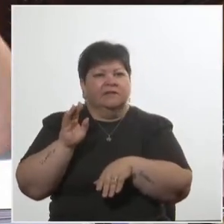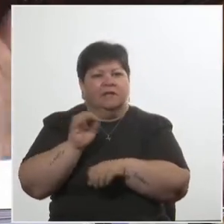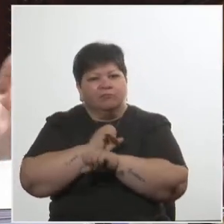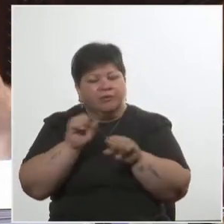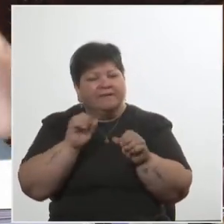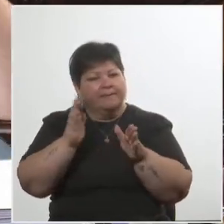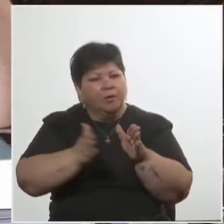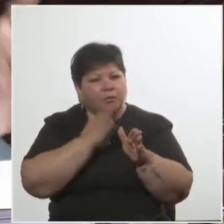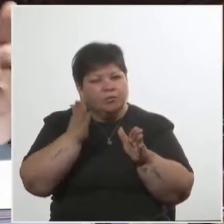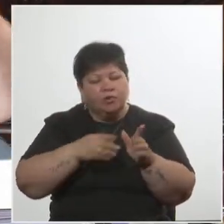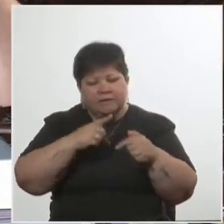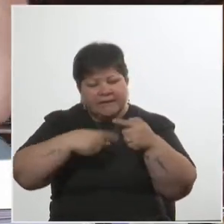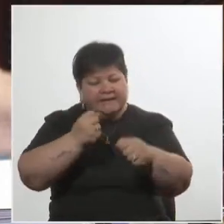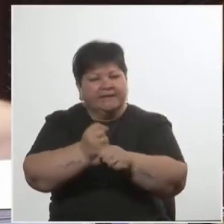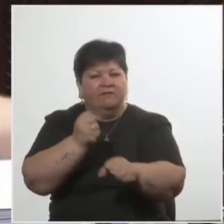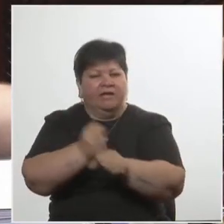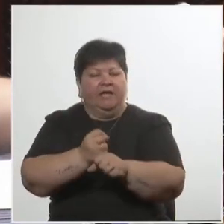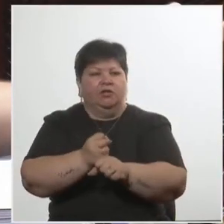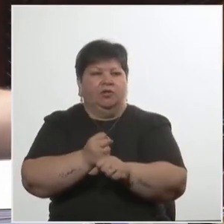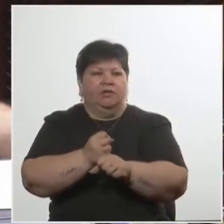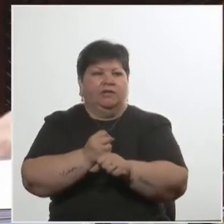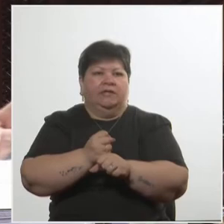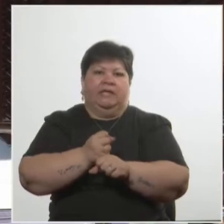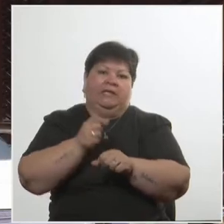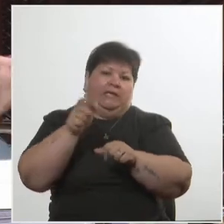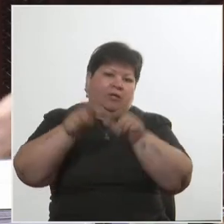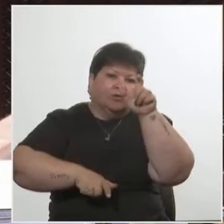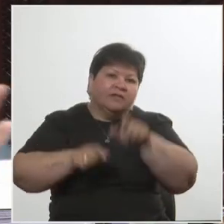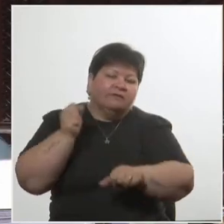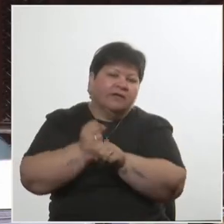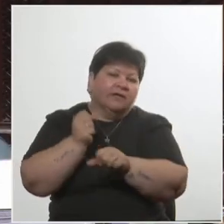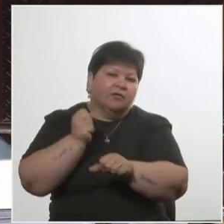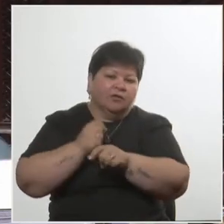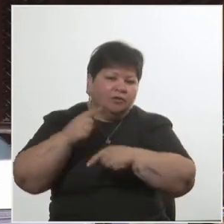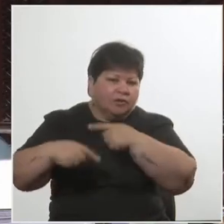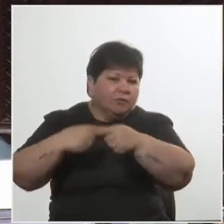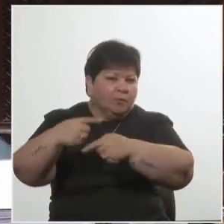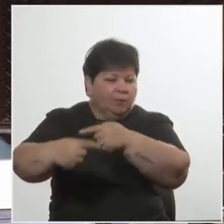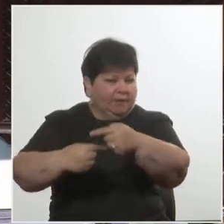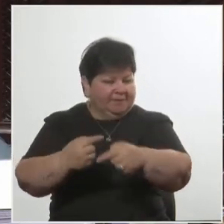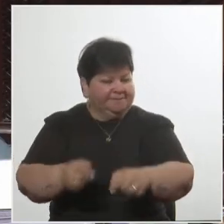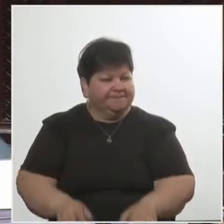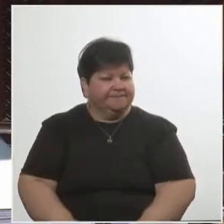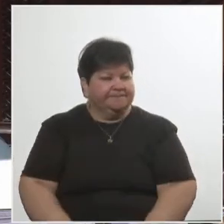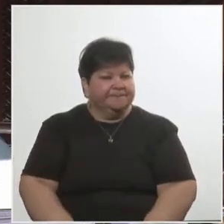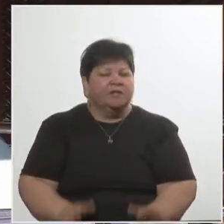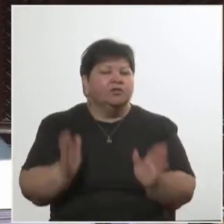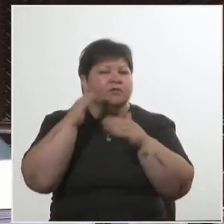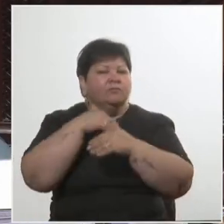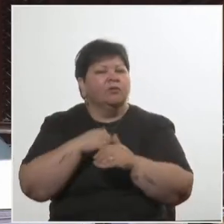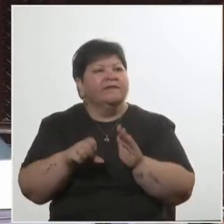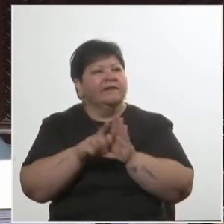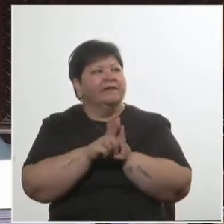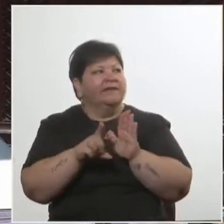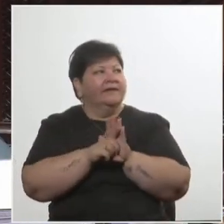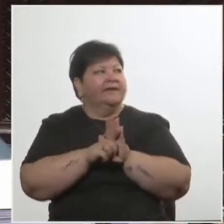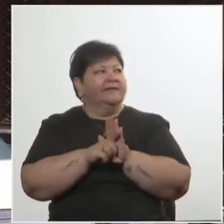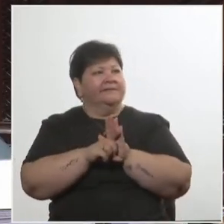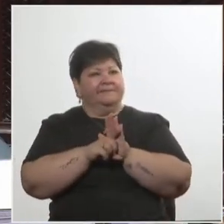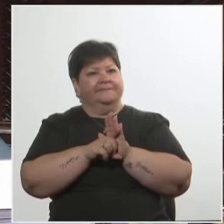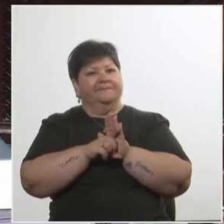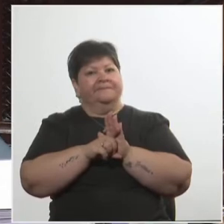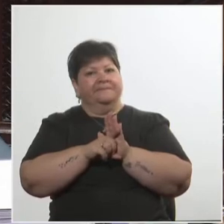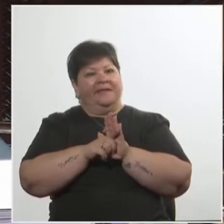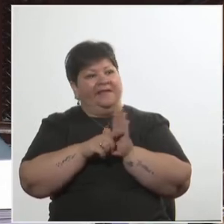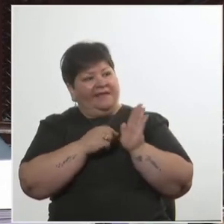su producto a mejores precios y que la industria funcione y que los trabajadores sigan trabajando por el impacto social no lo podemos definir en la ley todo eso